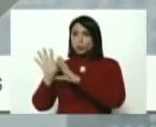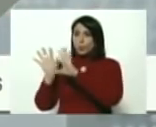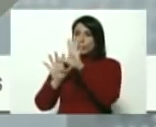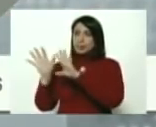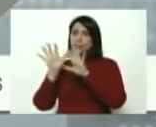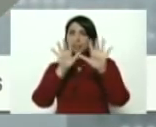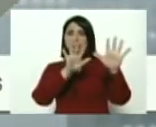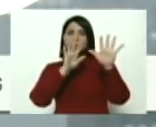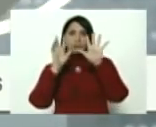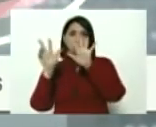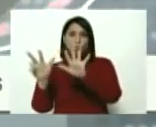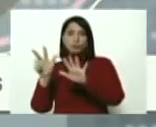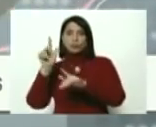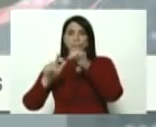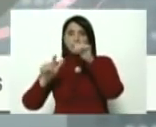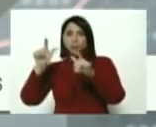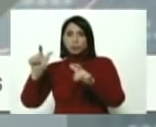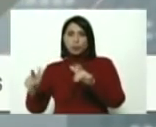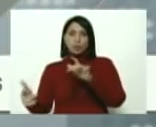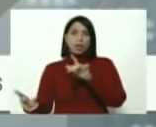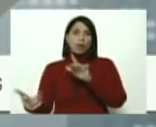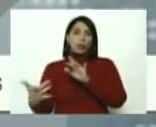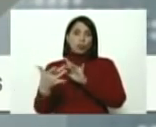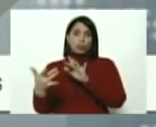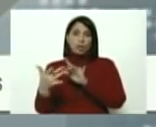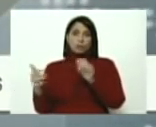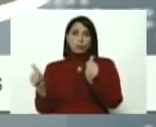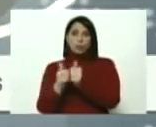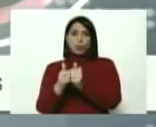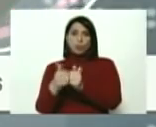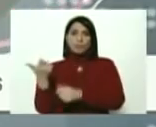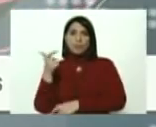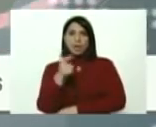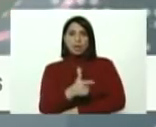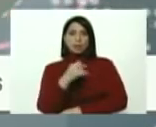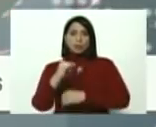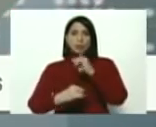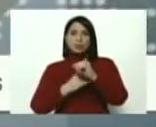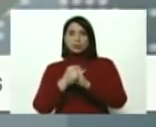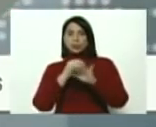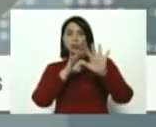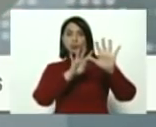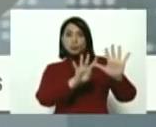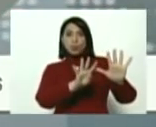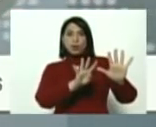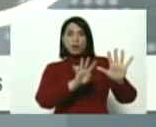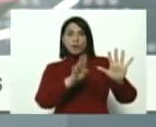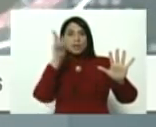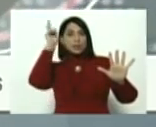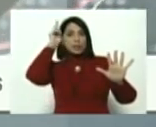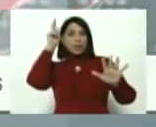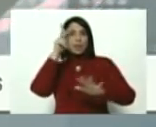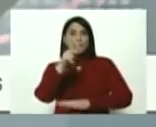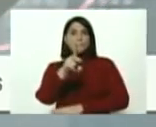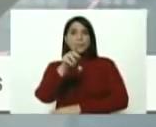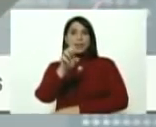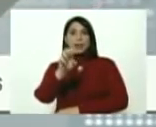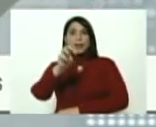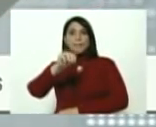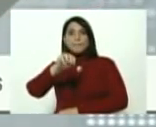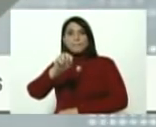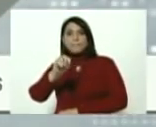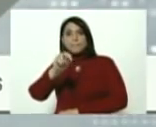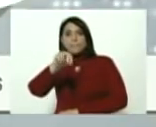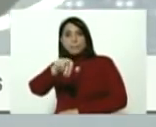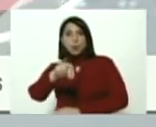18 casos de pacientes en contacto con viajeros internacionales, 9 son indígenas temones de las aldeas